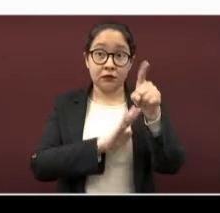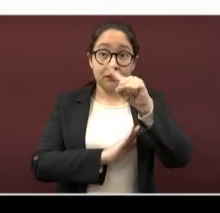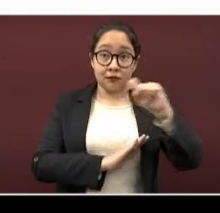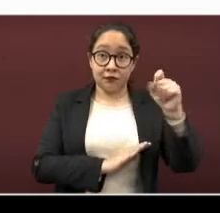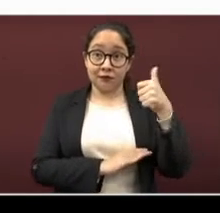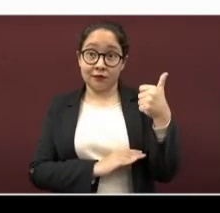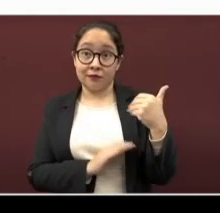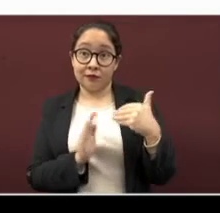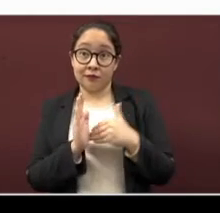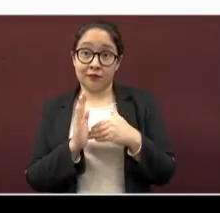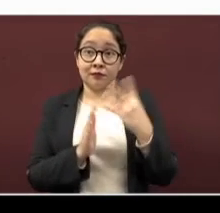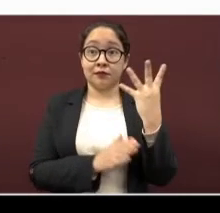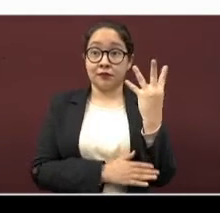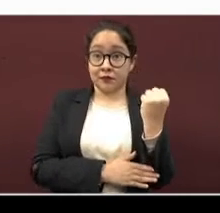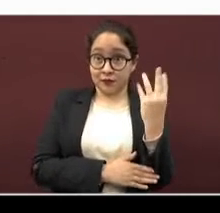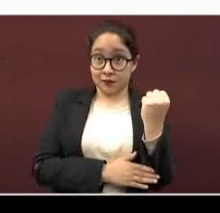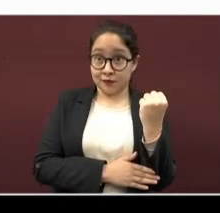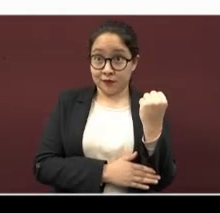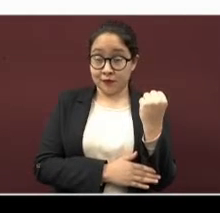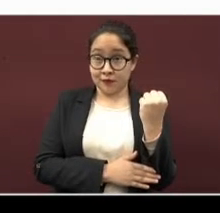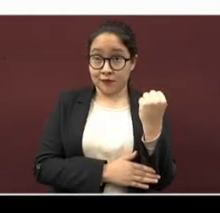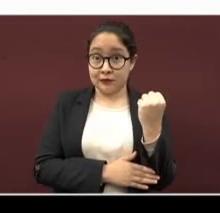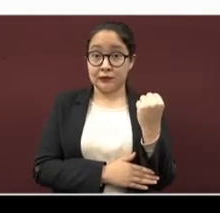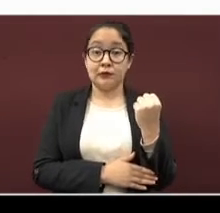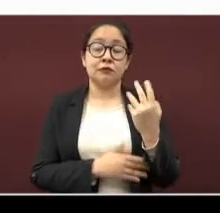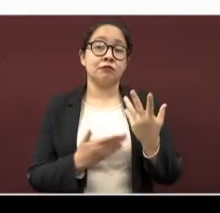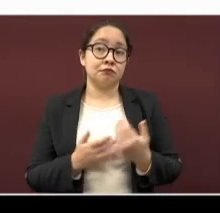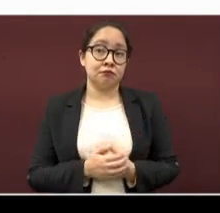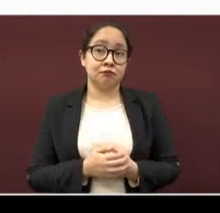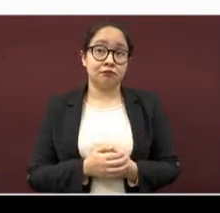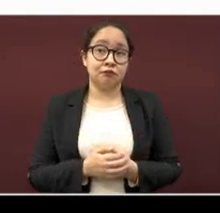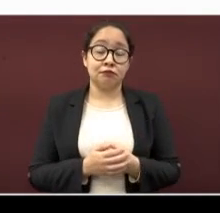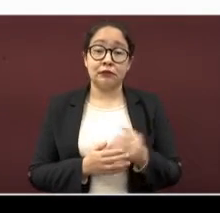mil nueve sospechosos